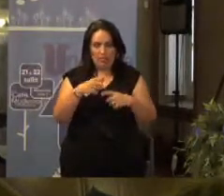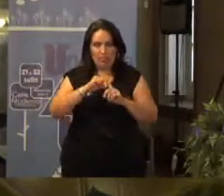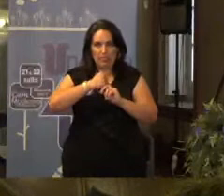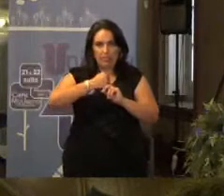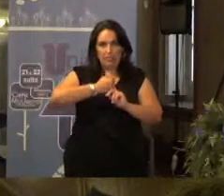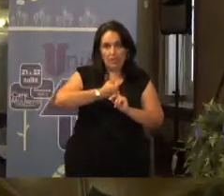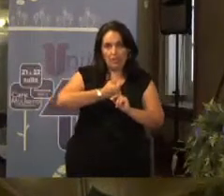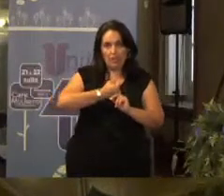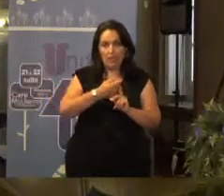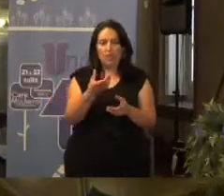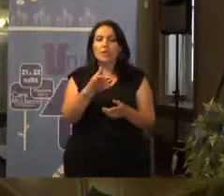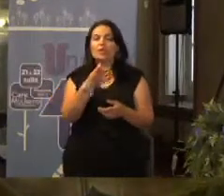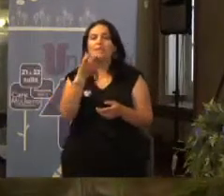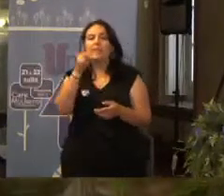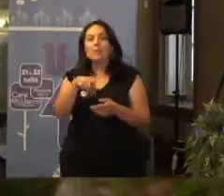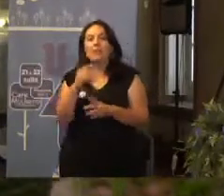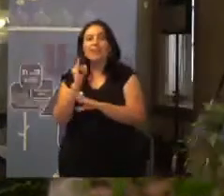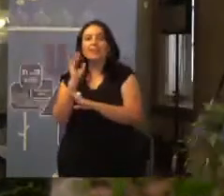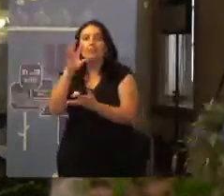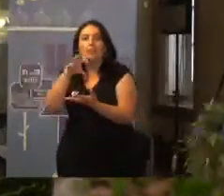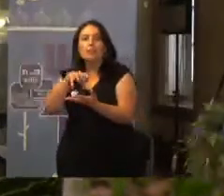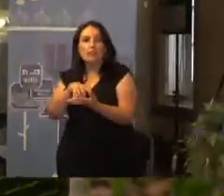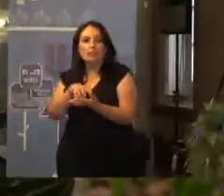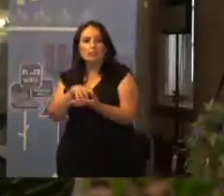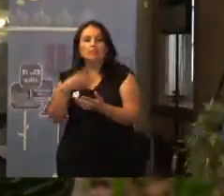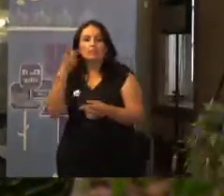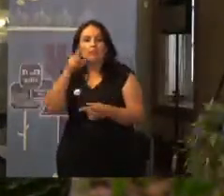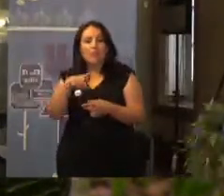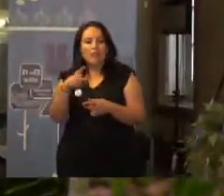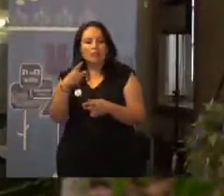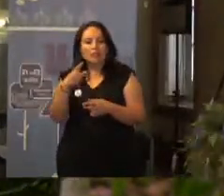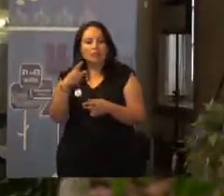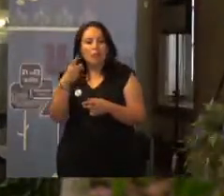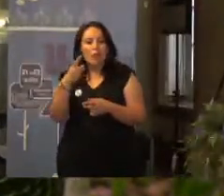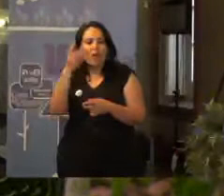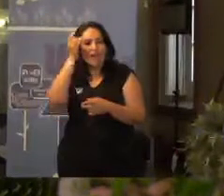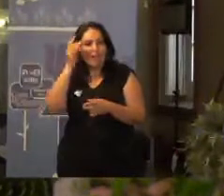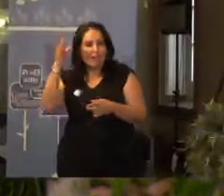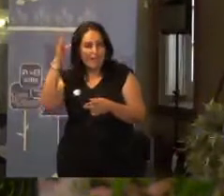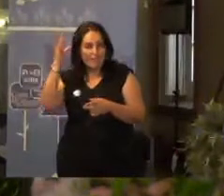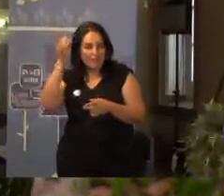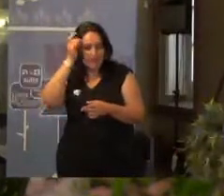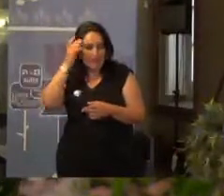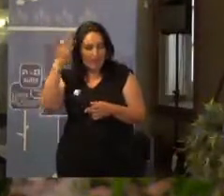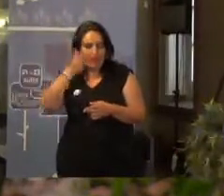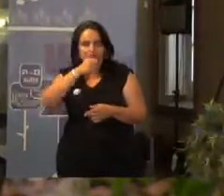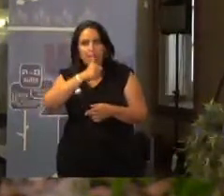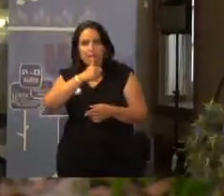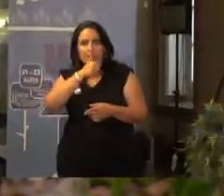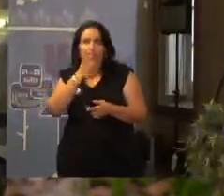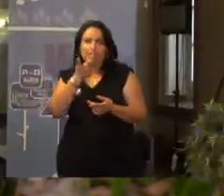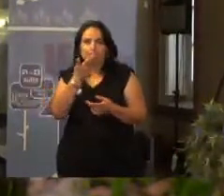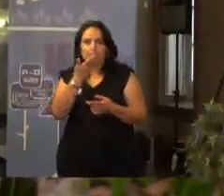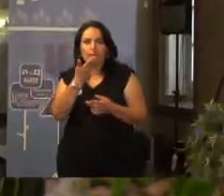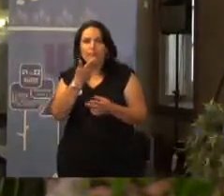a institucionalidade está ligada a ideas moito máis conservadoras que de ruptura. En todo